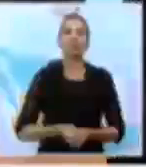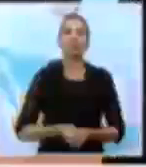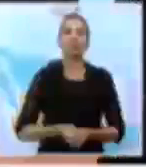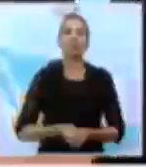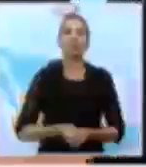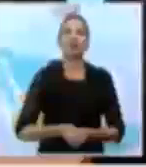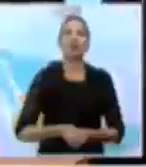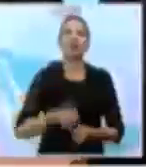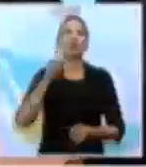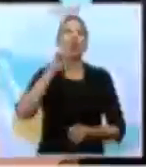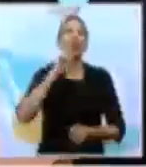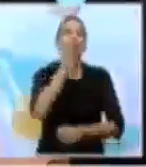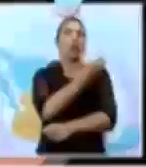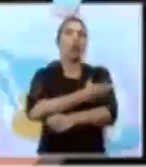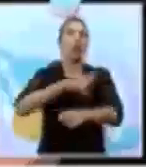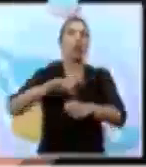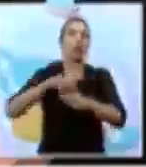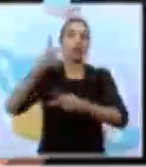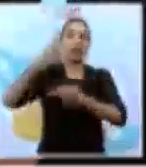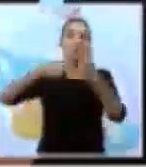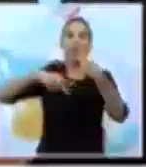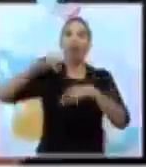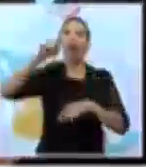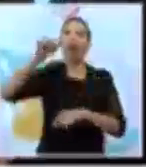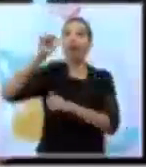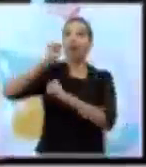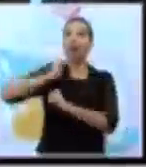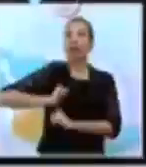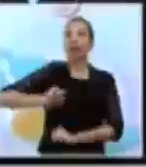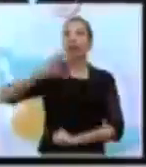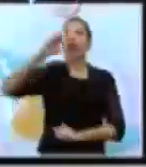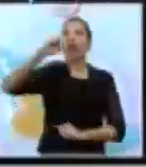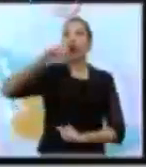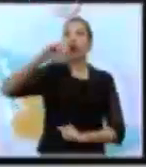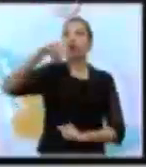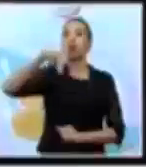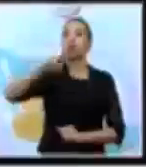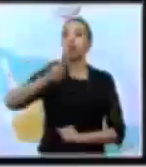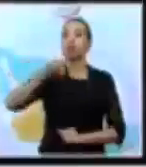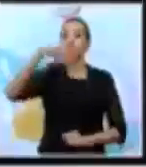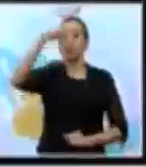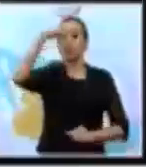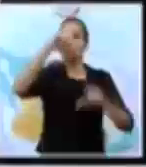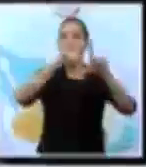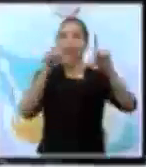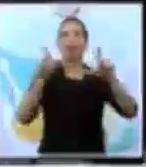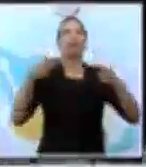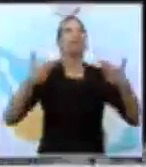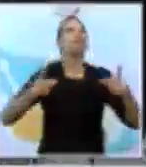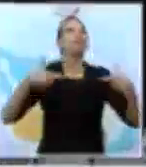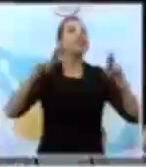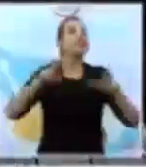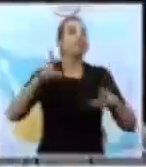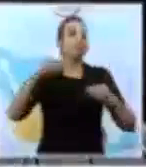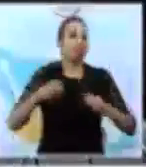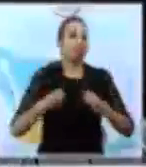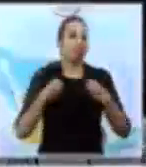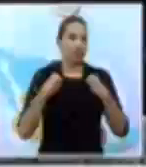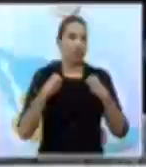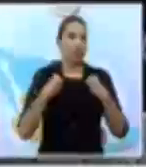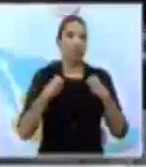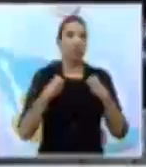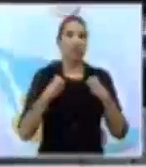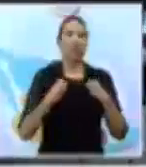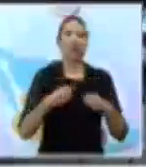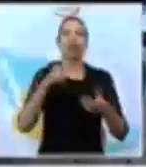Ella es coordinadora residente de la Organización de las Naciones Unidas México y representante residente de